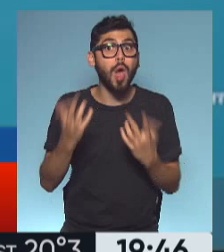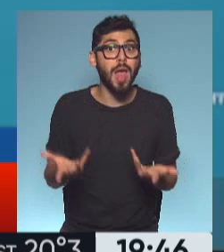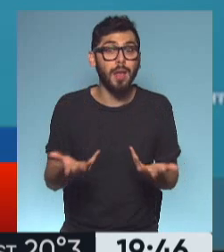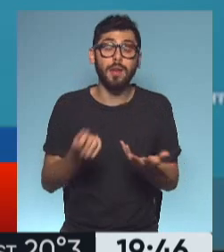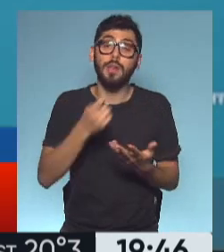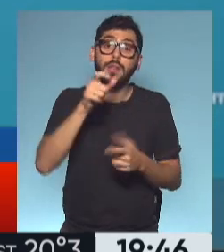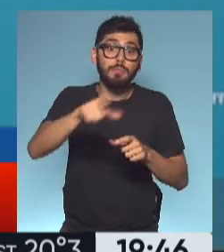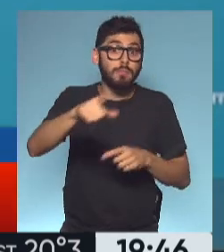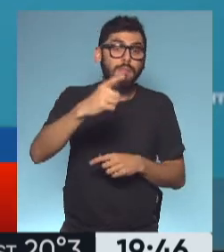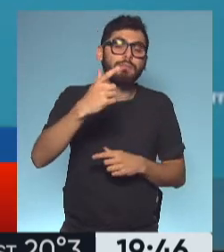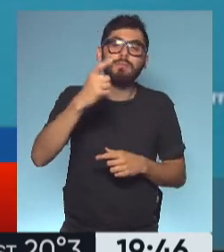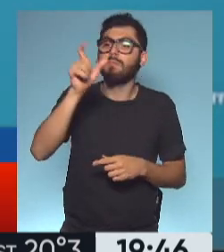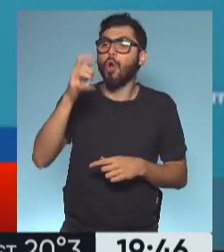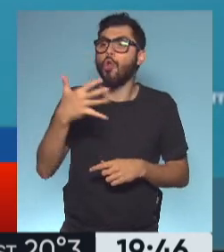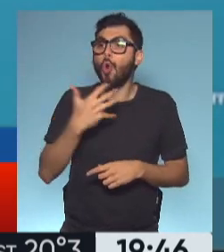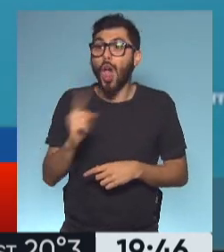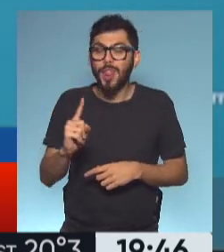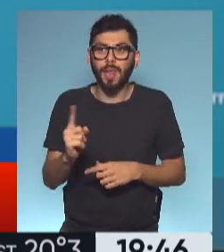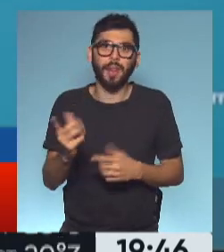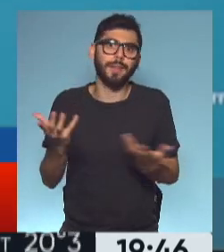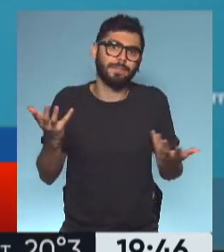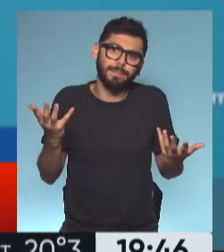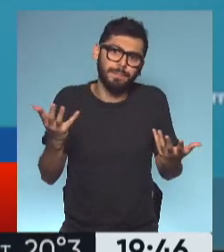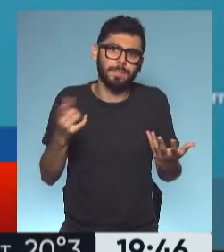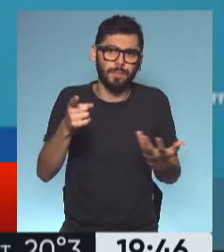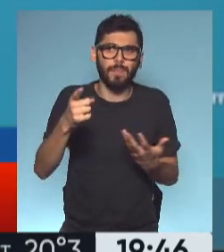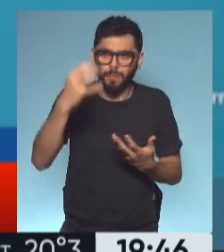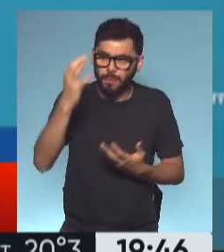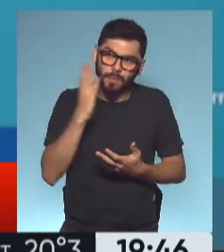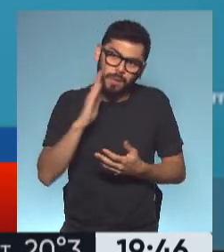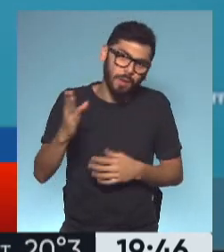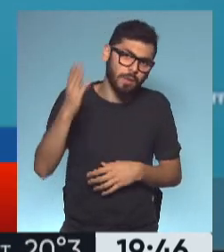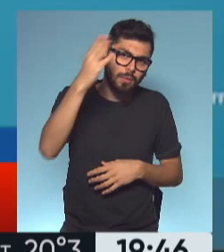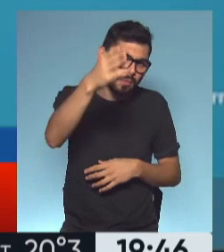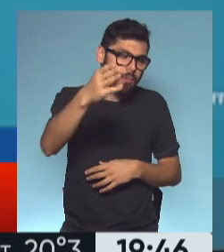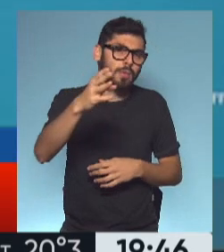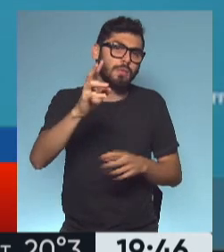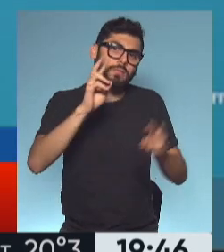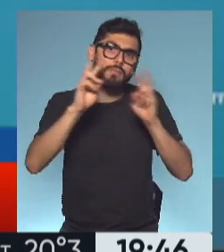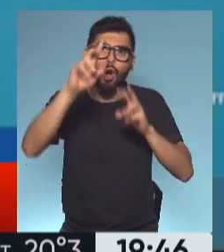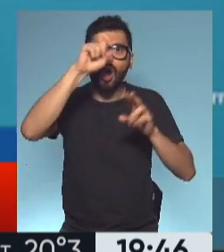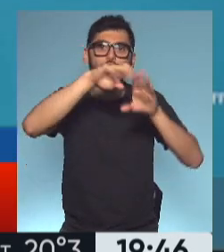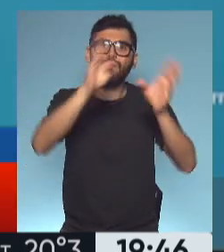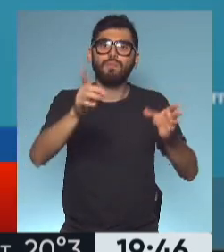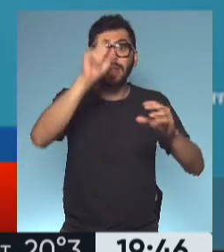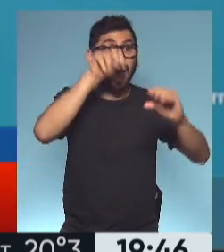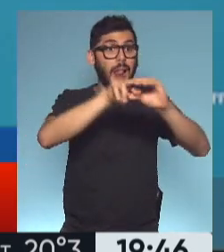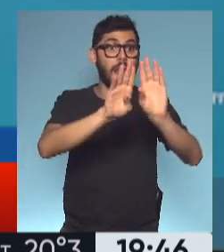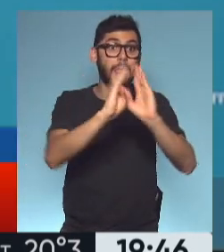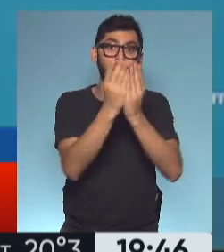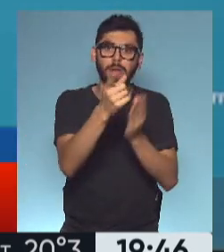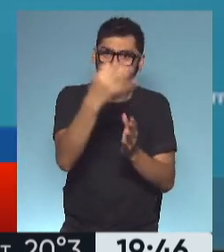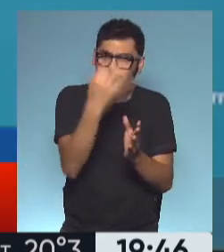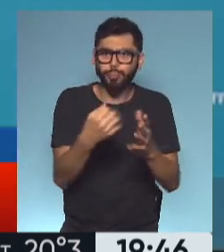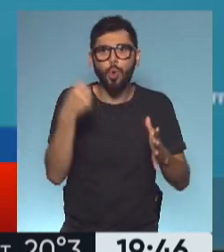entiende, me parece que tendría realmente que recorrer las terapias intensivas y ver la lucha que estamos